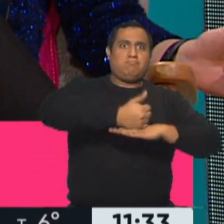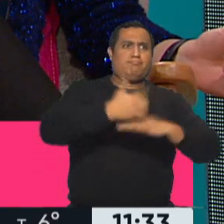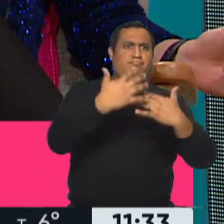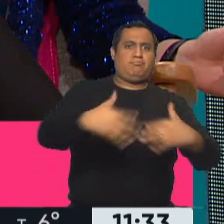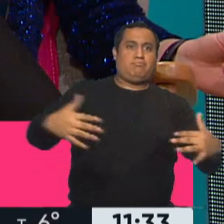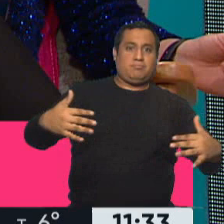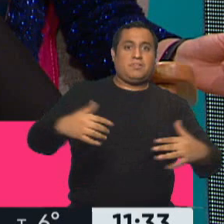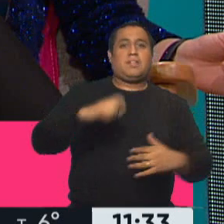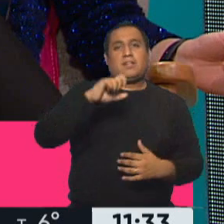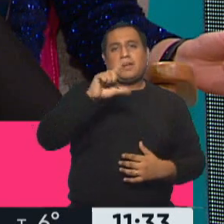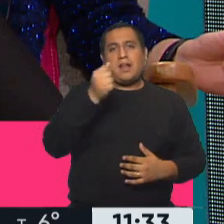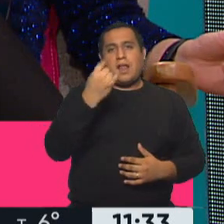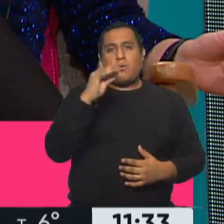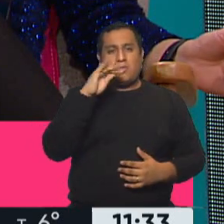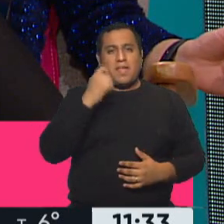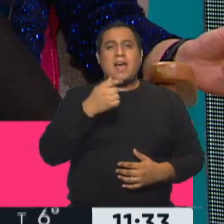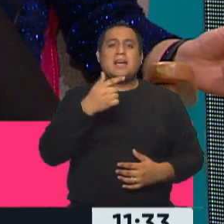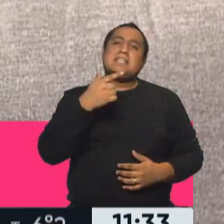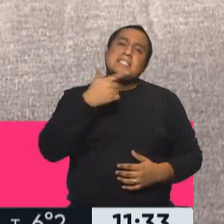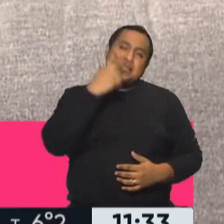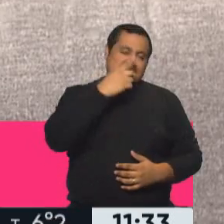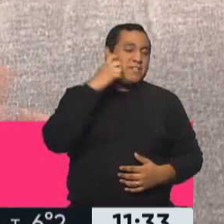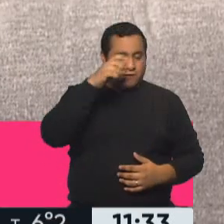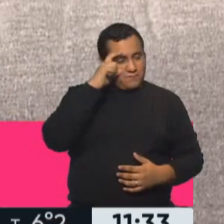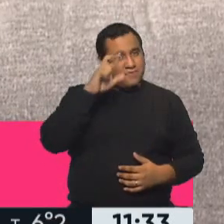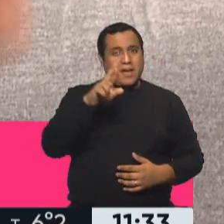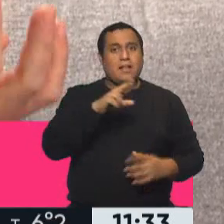Schiffer, perdón, ¿no? Bueno, ahí donde... A veces también le dio a él mucha visibilidad.